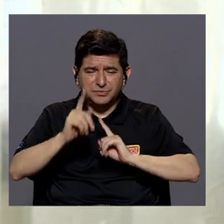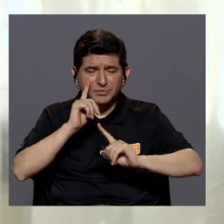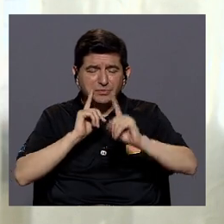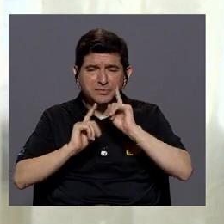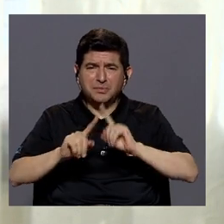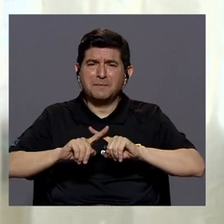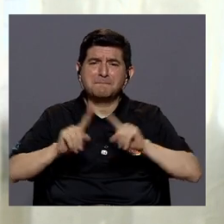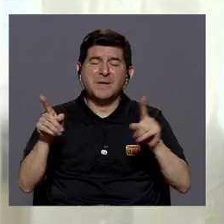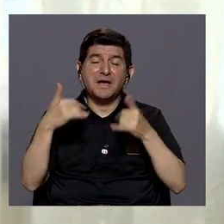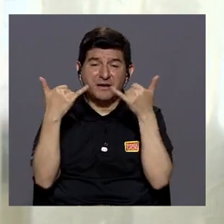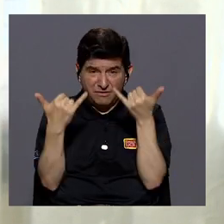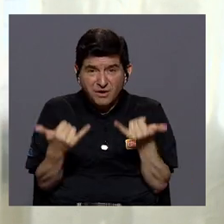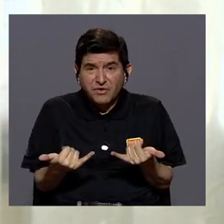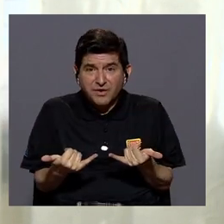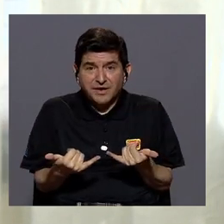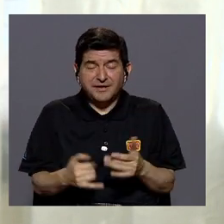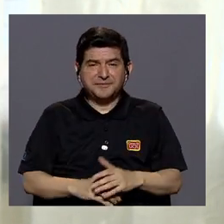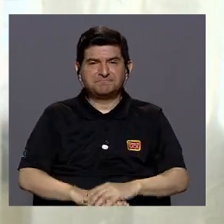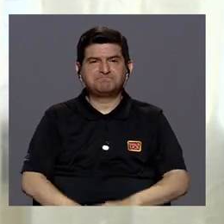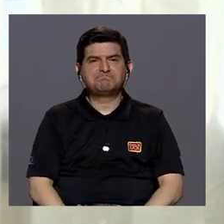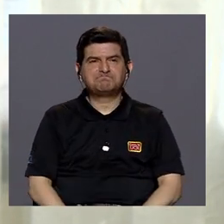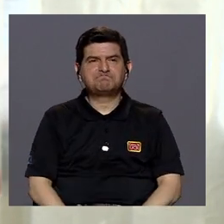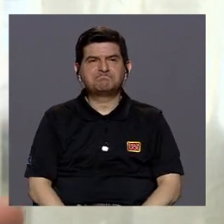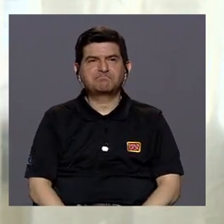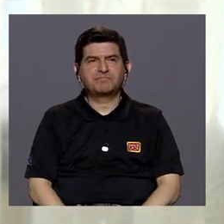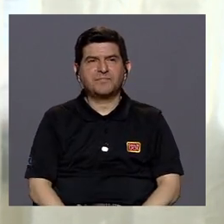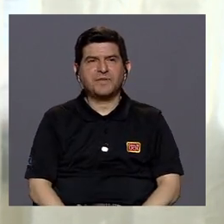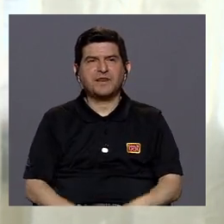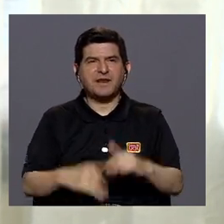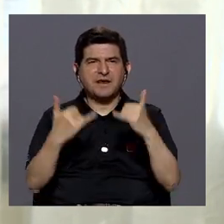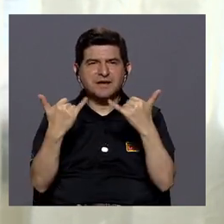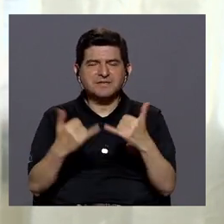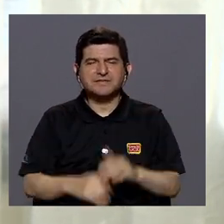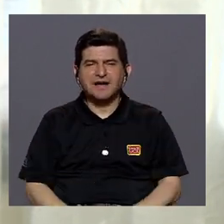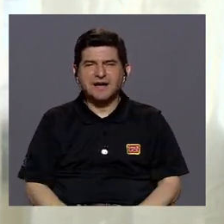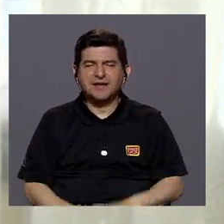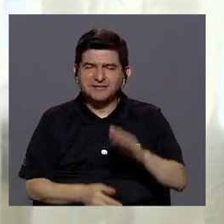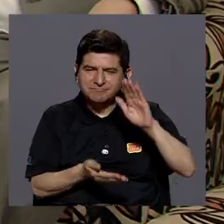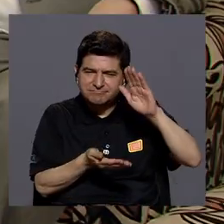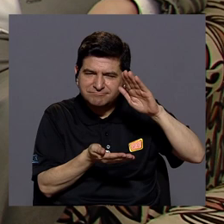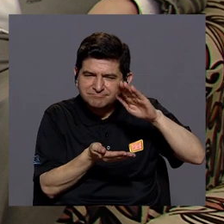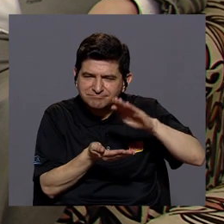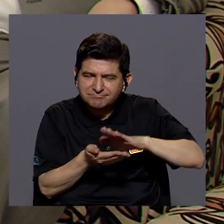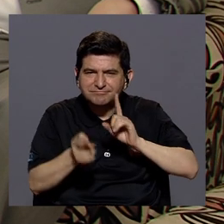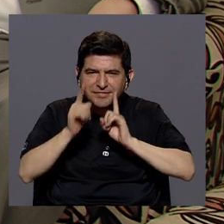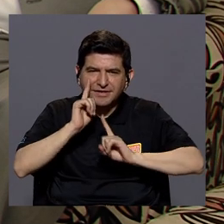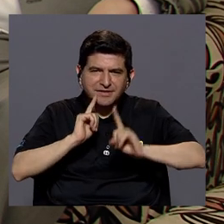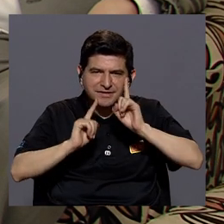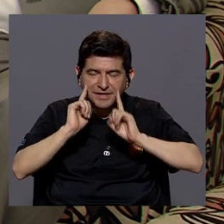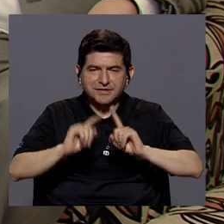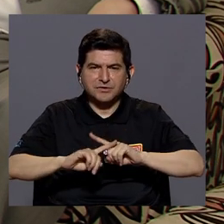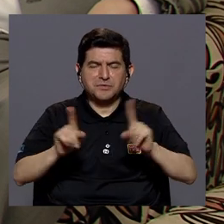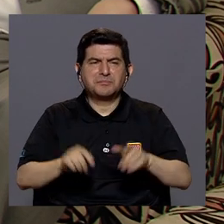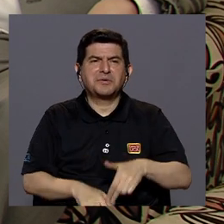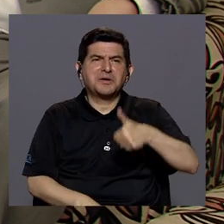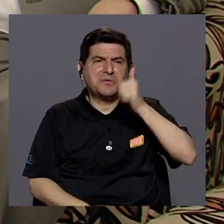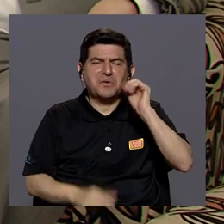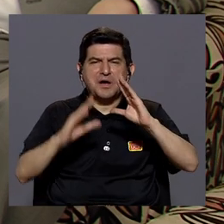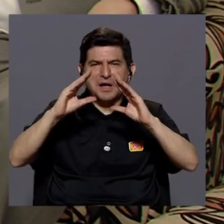Pero ahora, como que me han pasado un poquito la llorona. Pero sí, anoche y